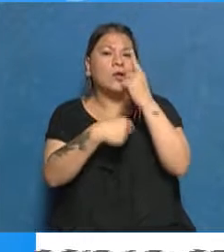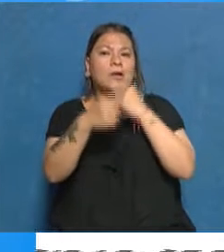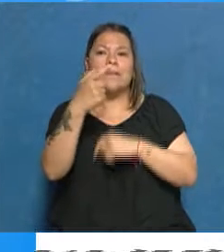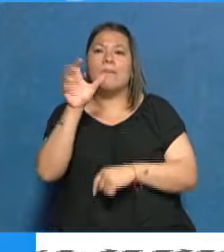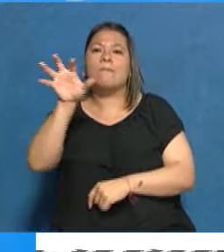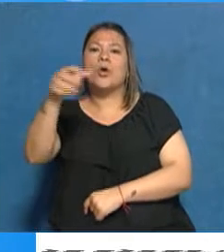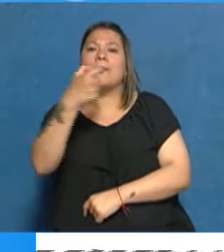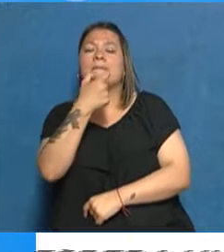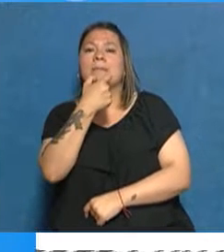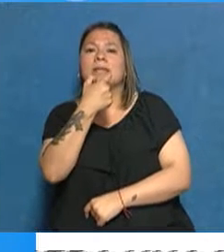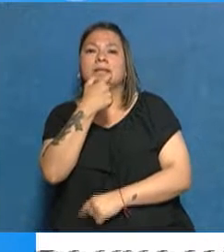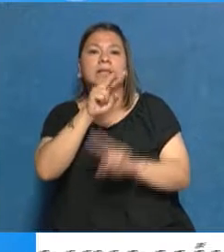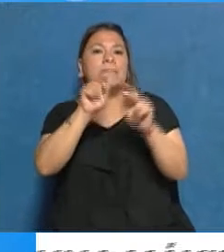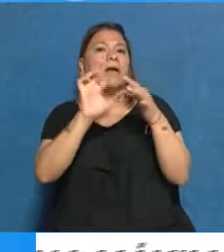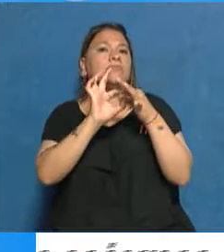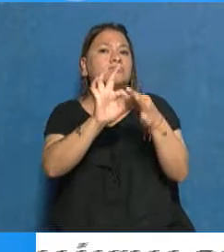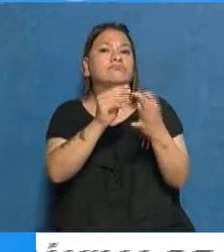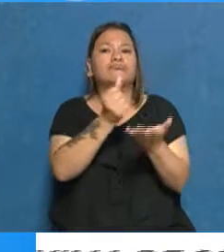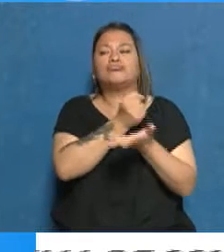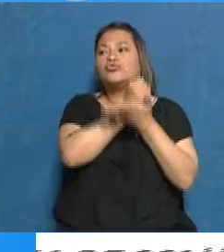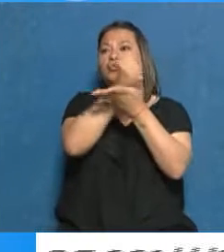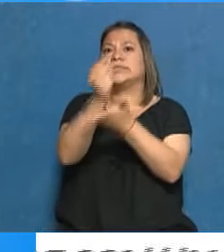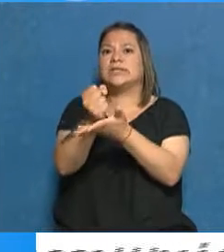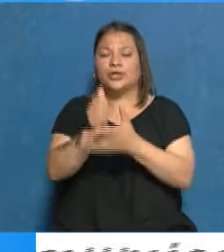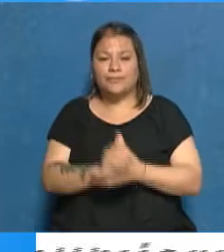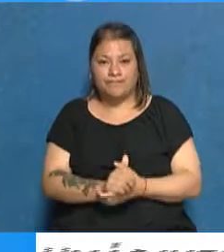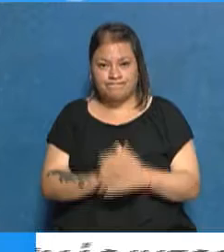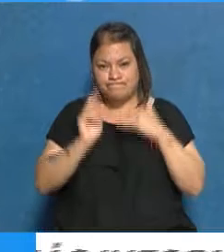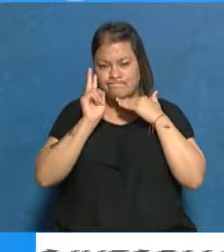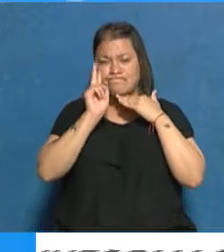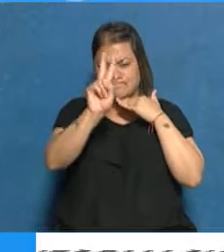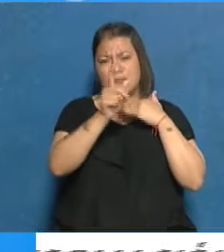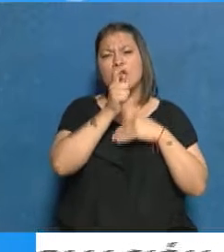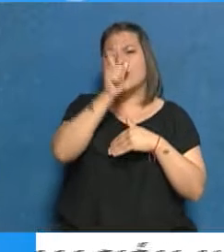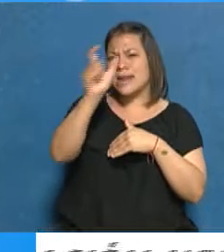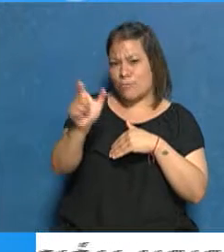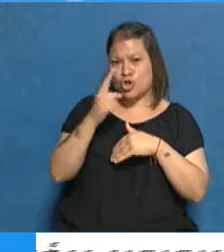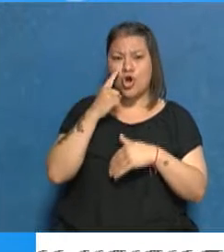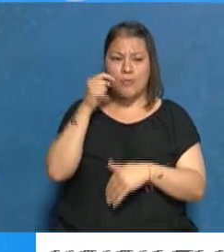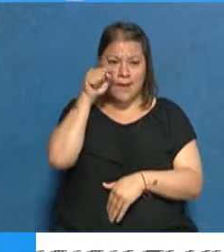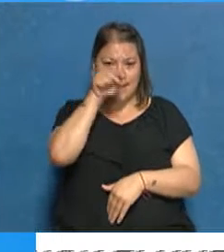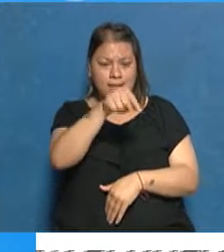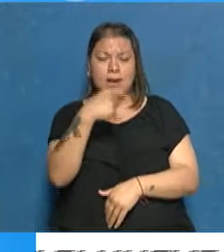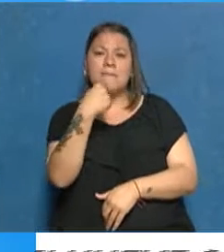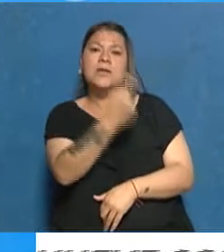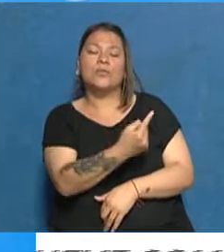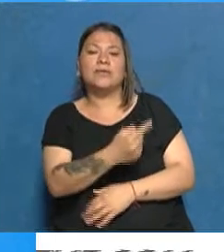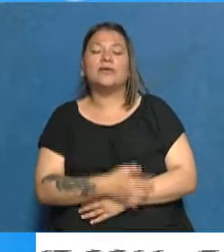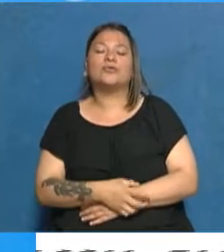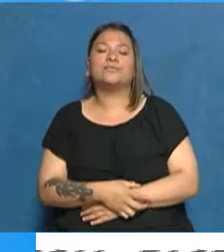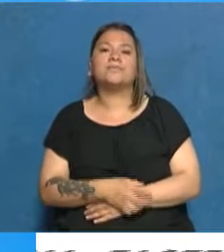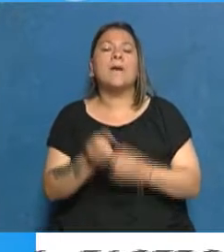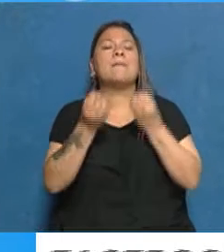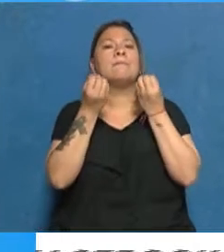hace Mendoza sobre el tema del subsidio al transporte. Ajá. Escuchen lo que respondió Diego Giuliano cuando le preguntaron sobre